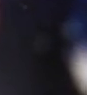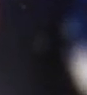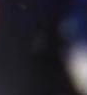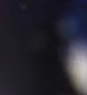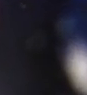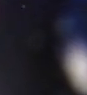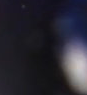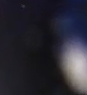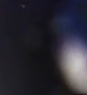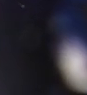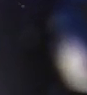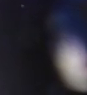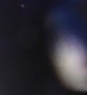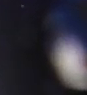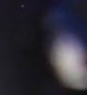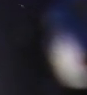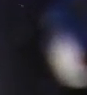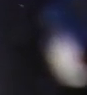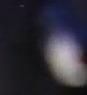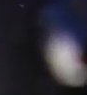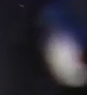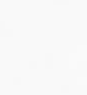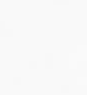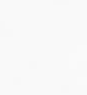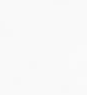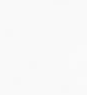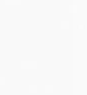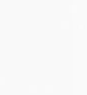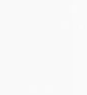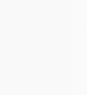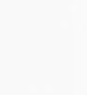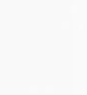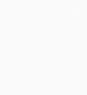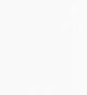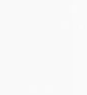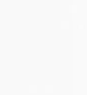Encuéntranos en @con